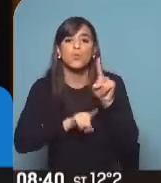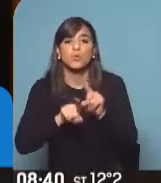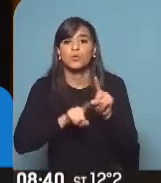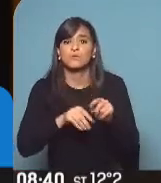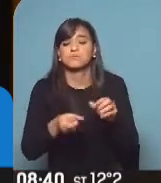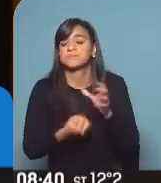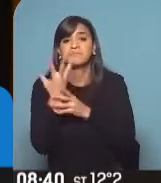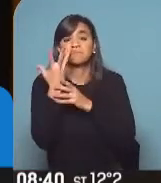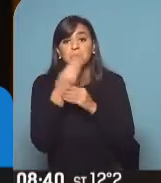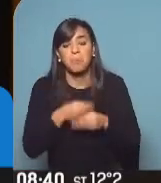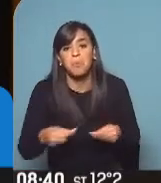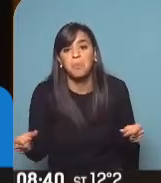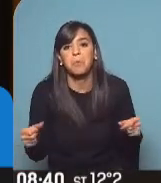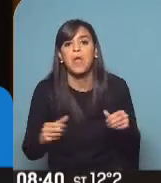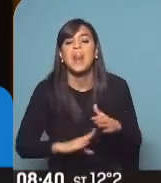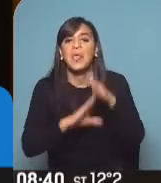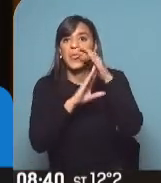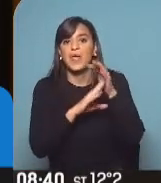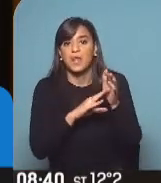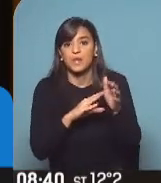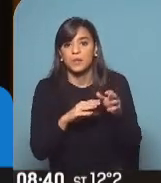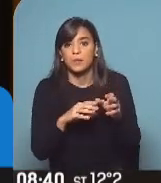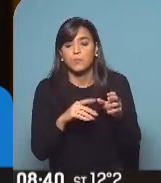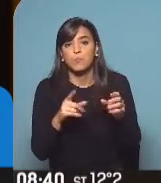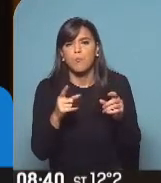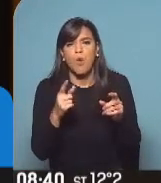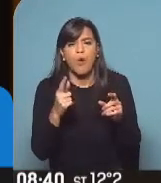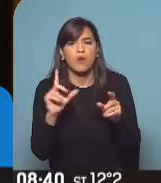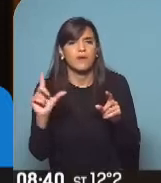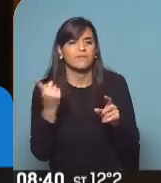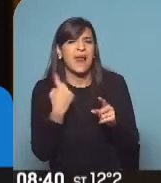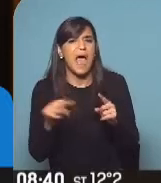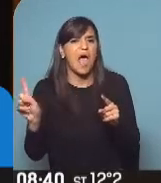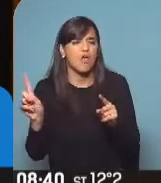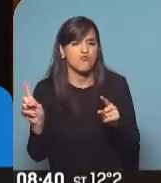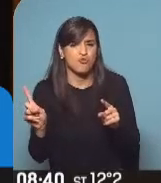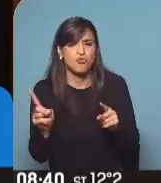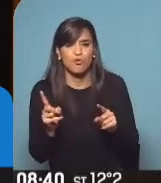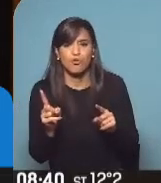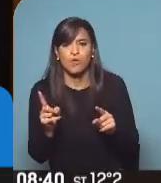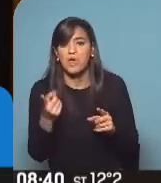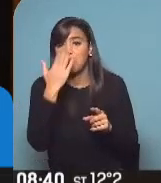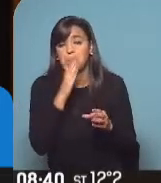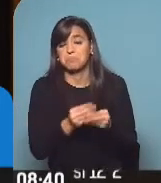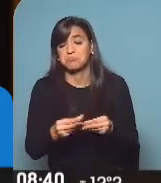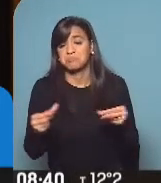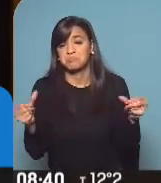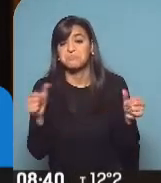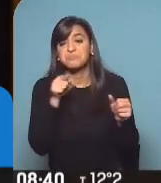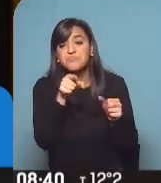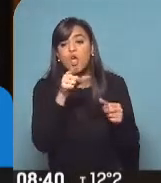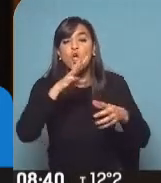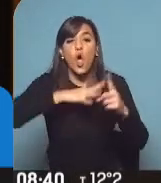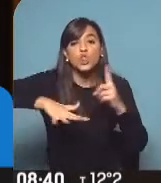desaparecen completamente hubo liderazgos muy muy este llamativos y novedosos que del que luego se esfumaron y en ese contexto